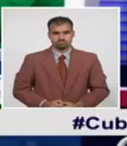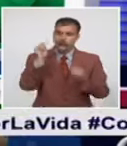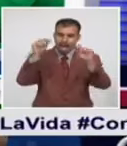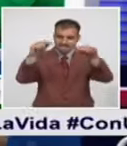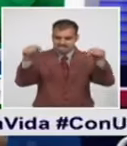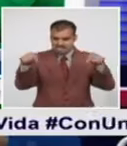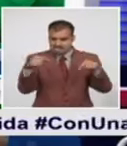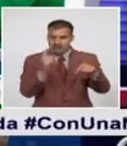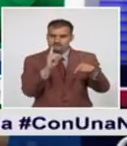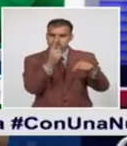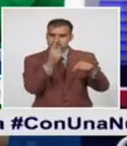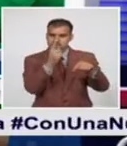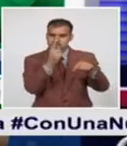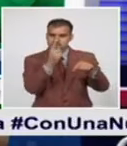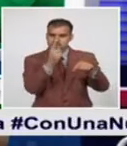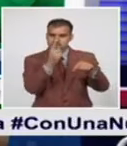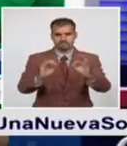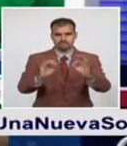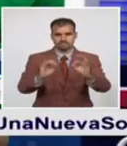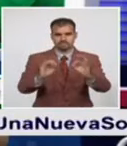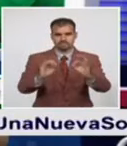acumulado es el 94,6%.